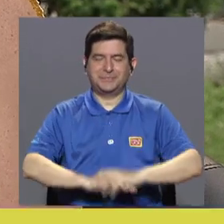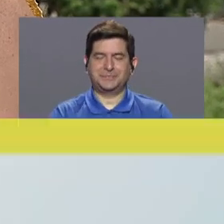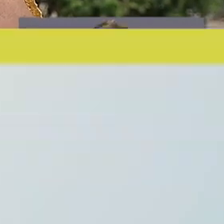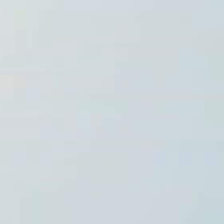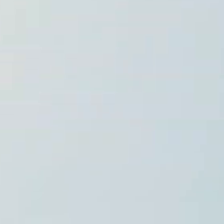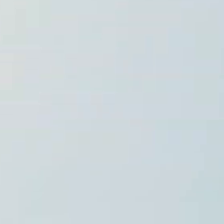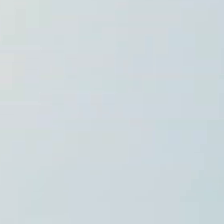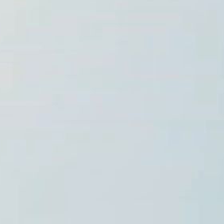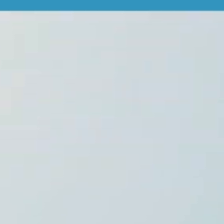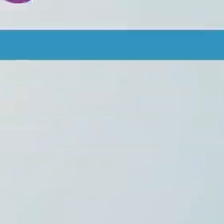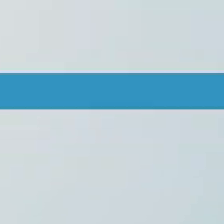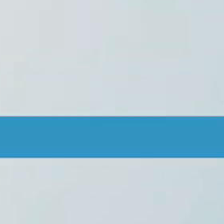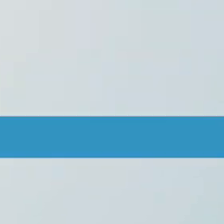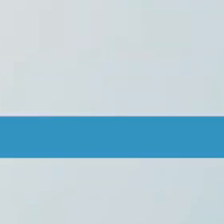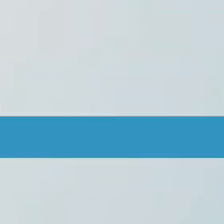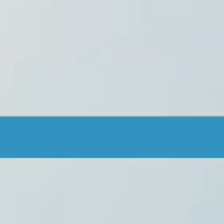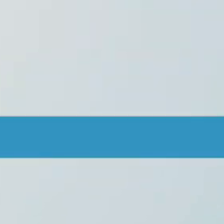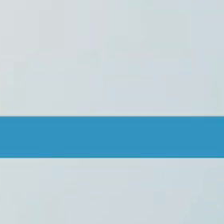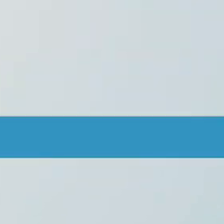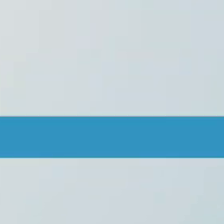vemos.